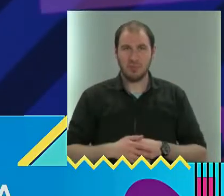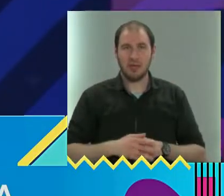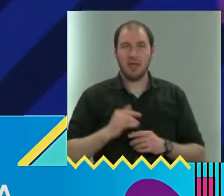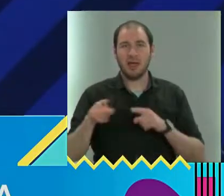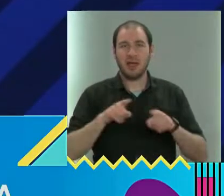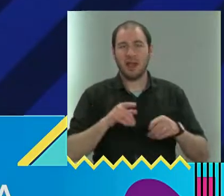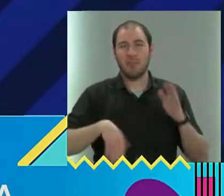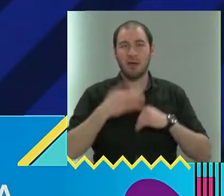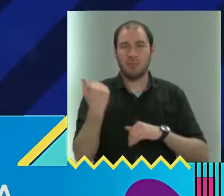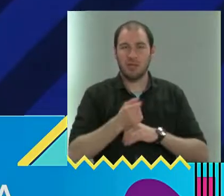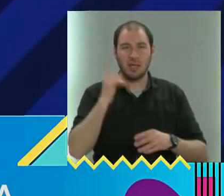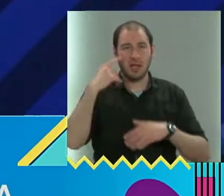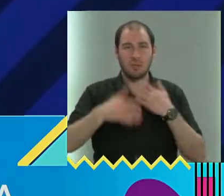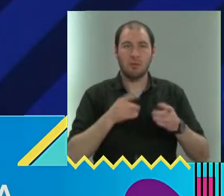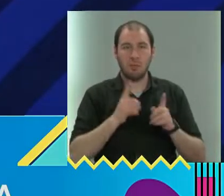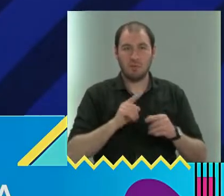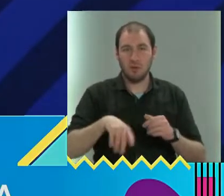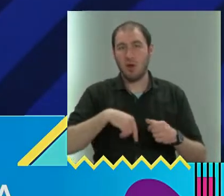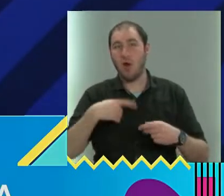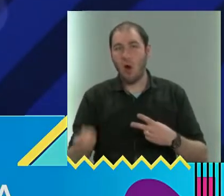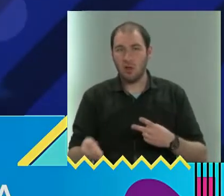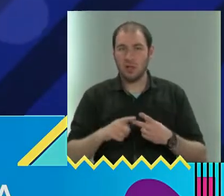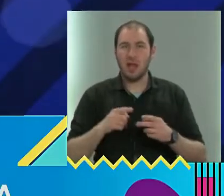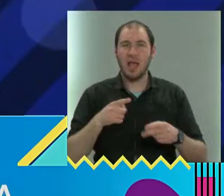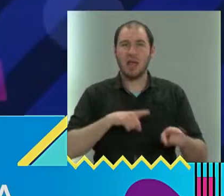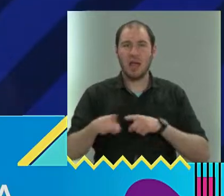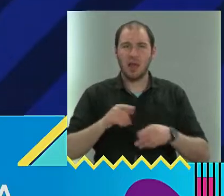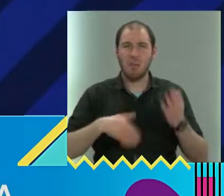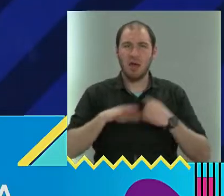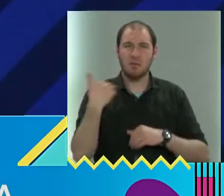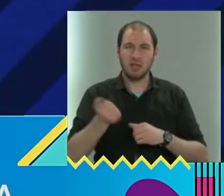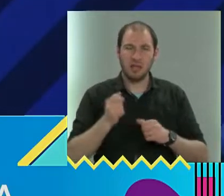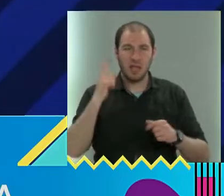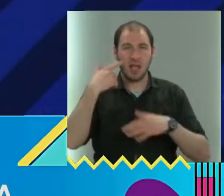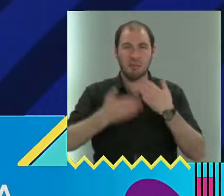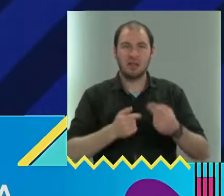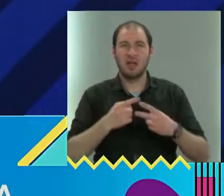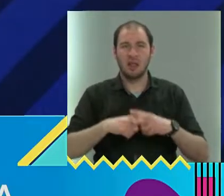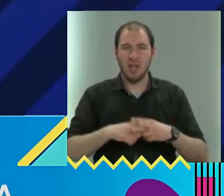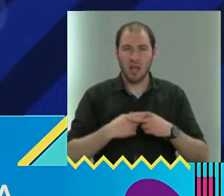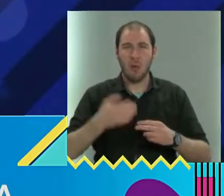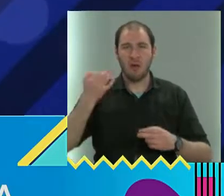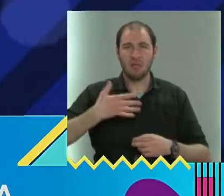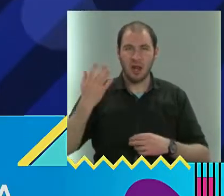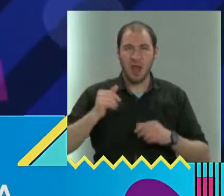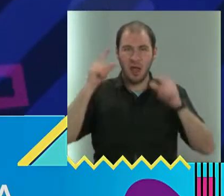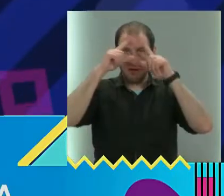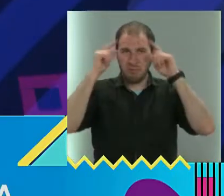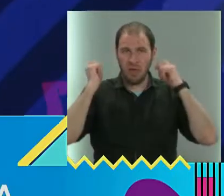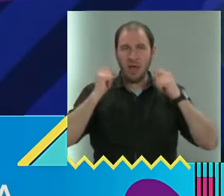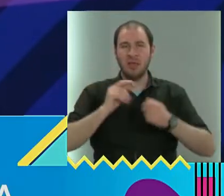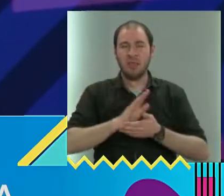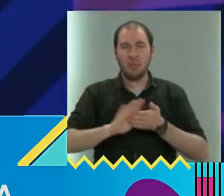carreras prioritarias en formación docente y las siguientes son las carreras prioritarias en formación técnico-profesional,